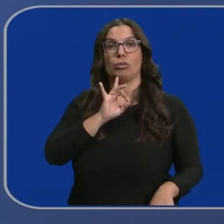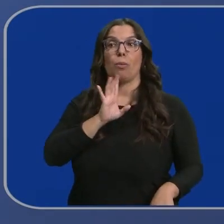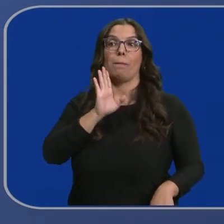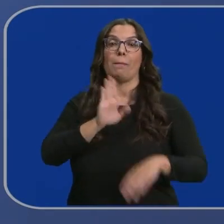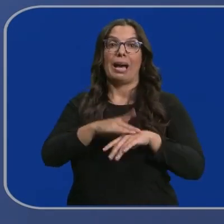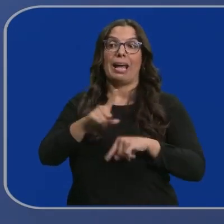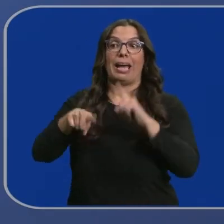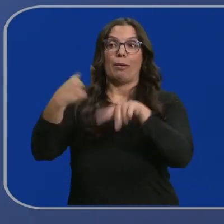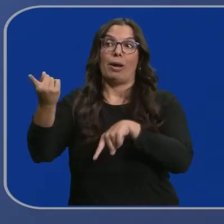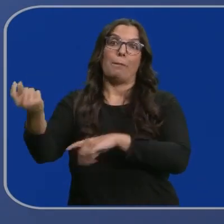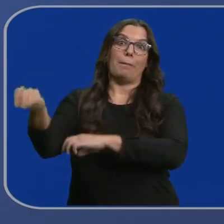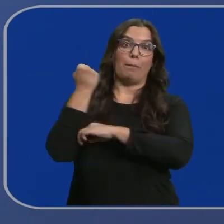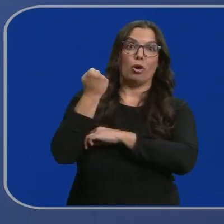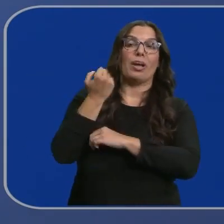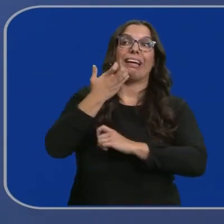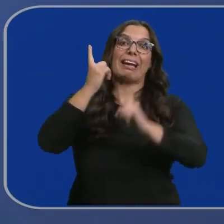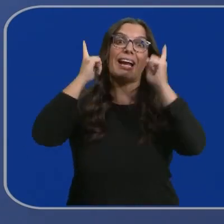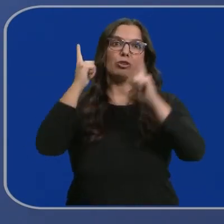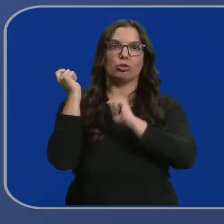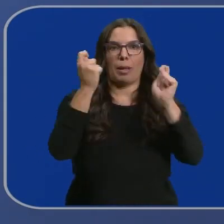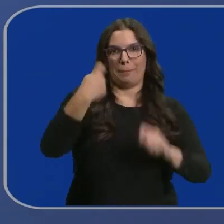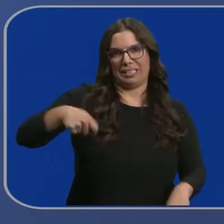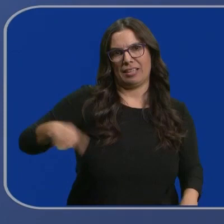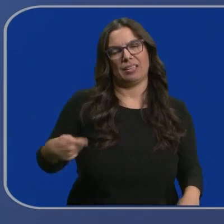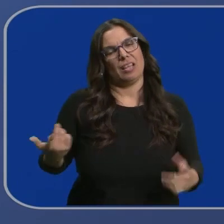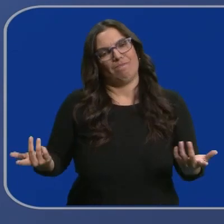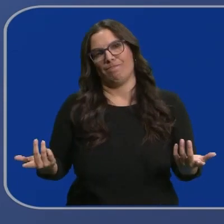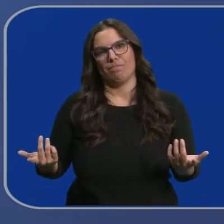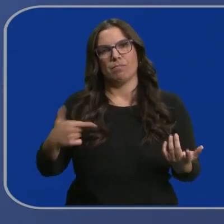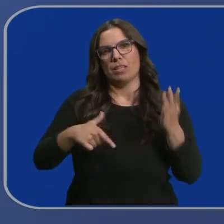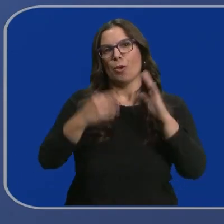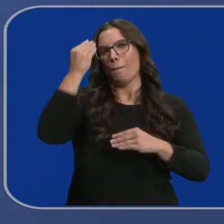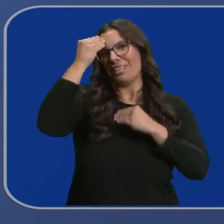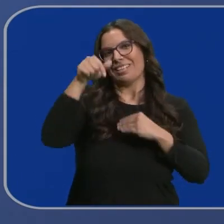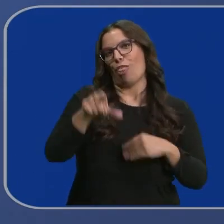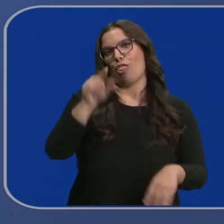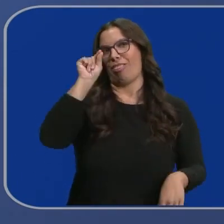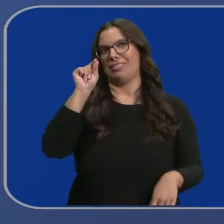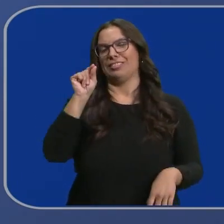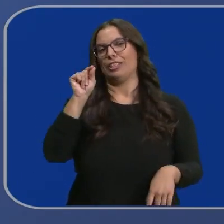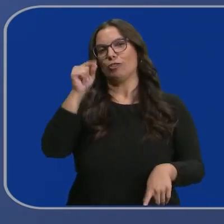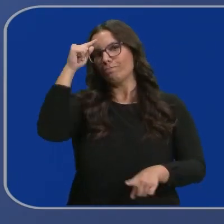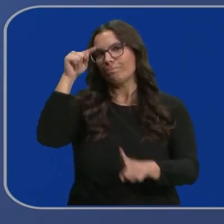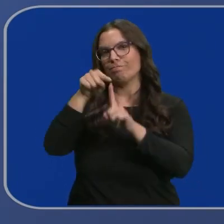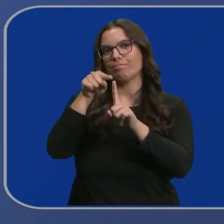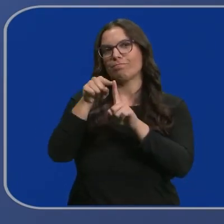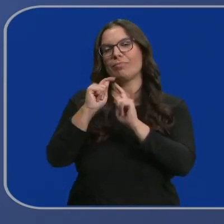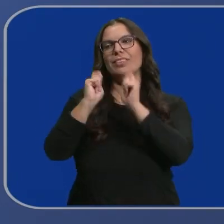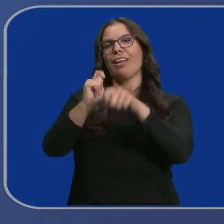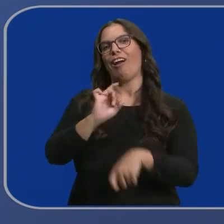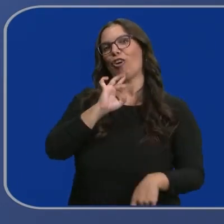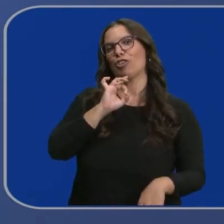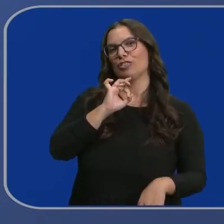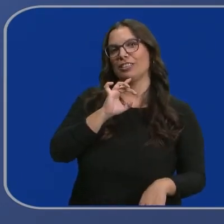y confías en que te apoyen en una hipotética investidura. Es una medida pensada y enfocada a dar satisfacción,